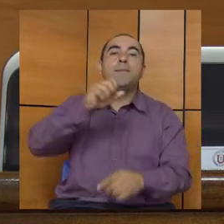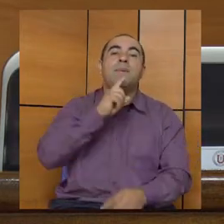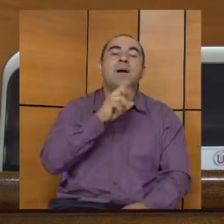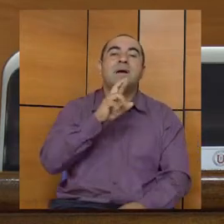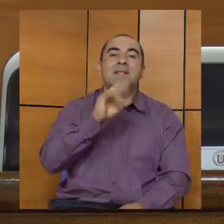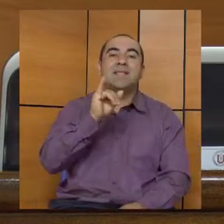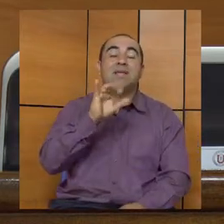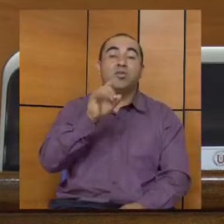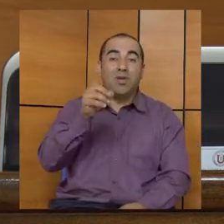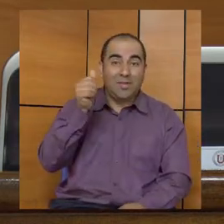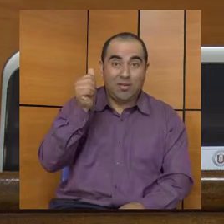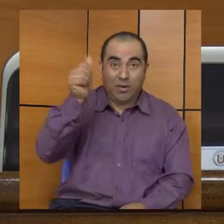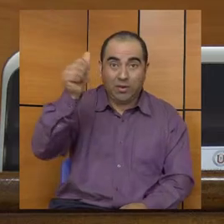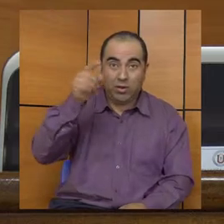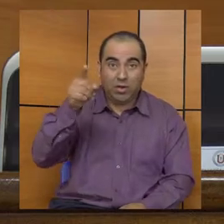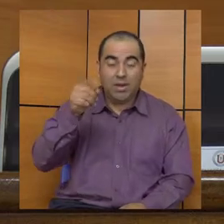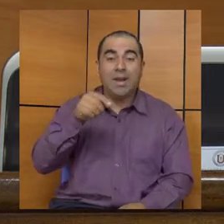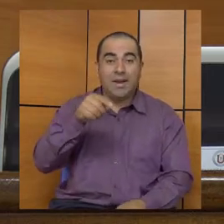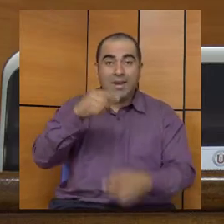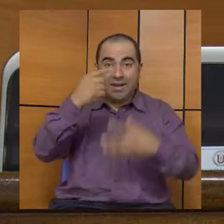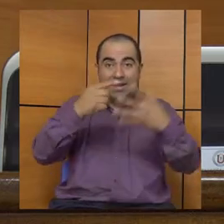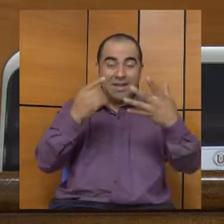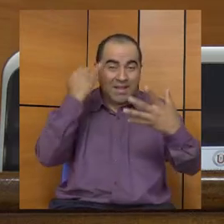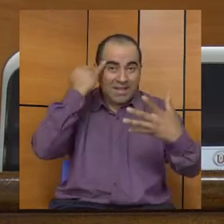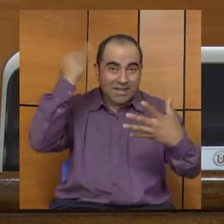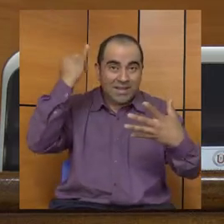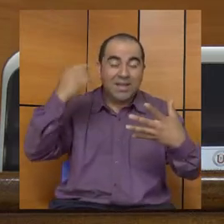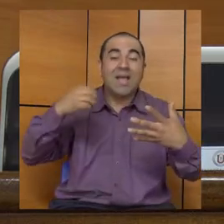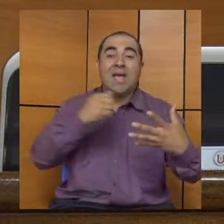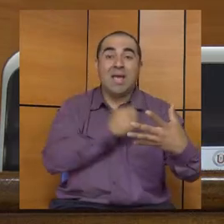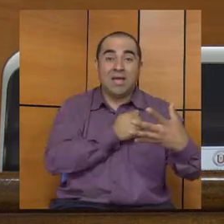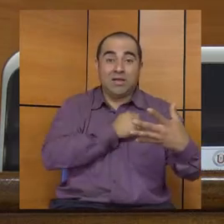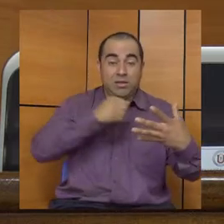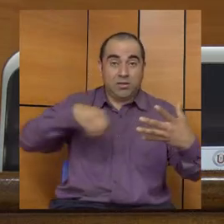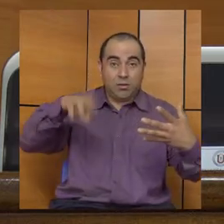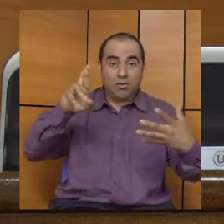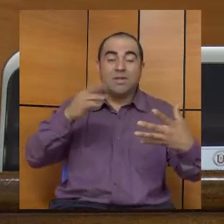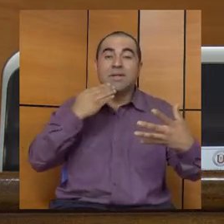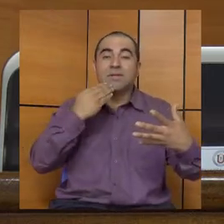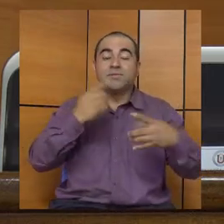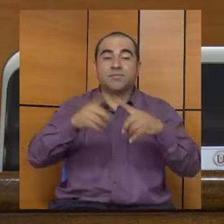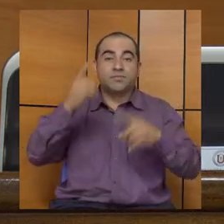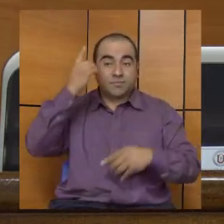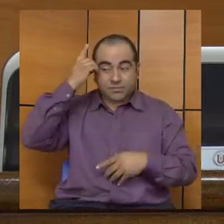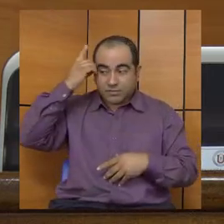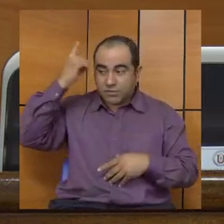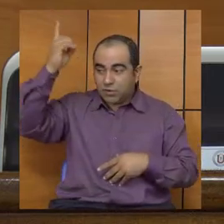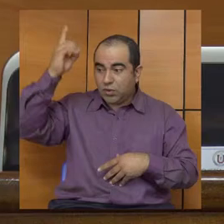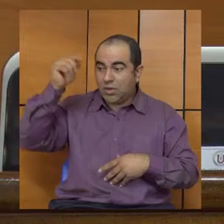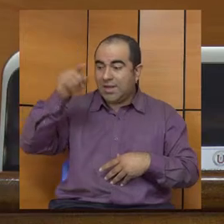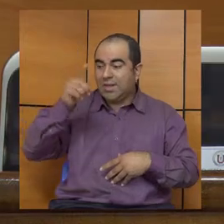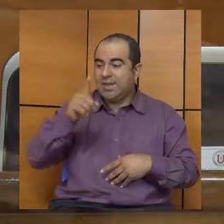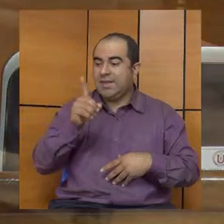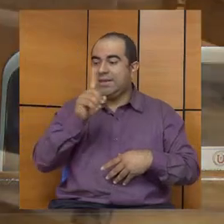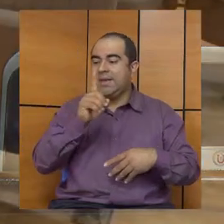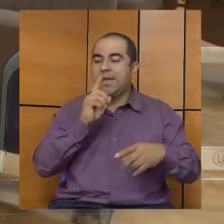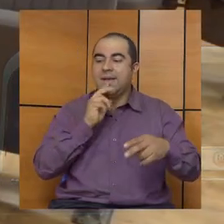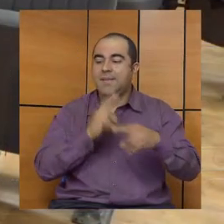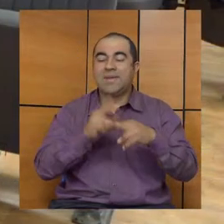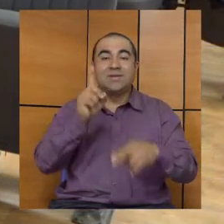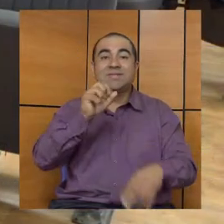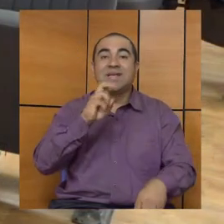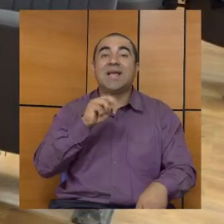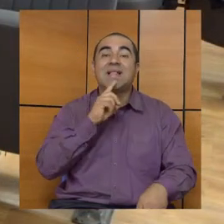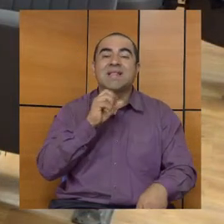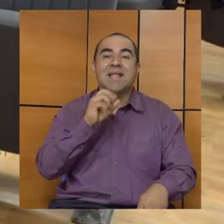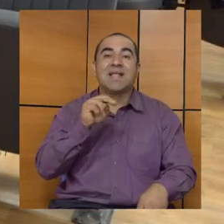Correa, director de la Escuela de Ingeniería de la Universidad Católica del Norte, la doctora Muriel Ramírez Santana, directora del Magíster en